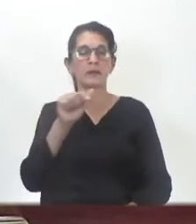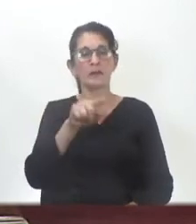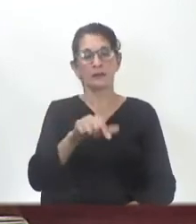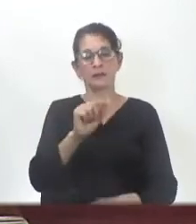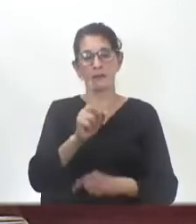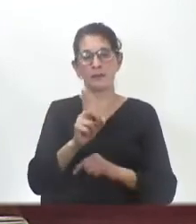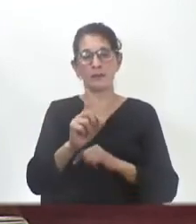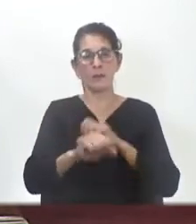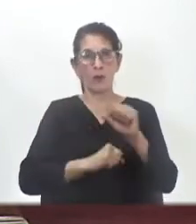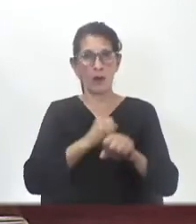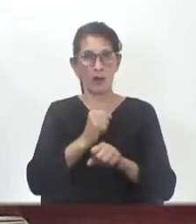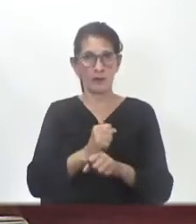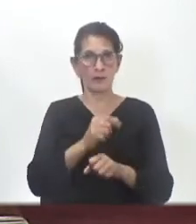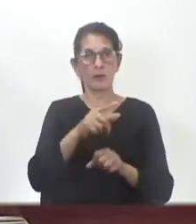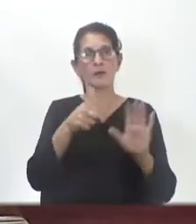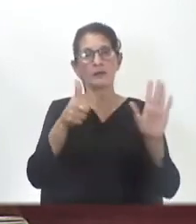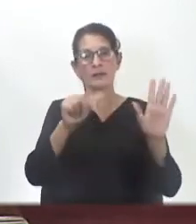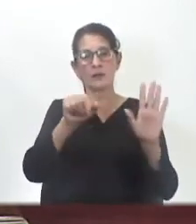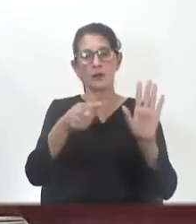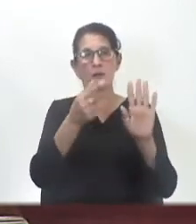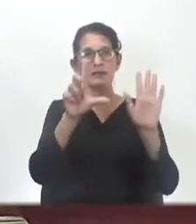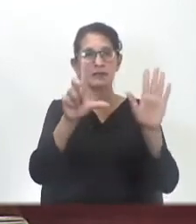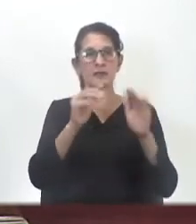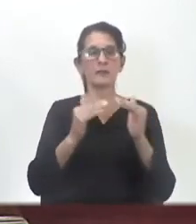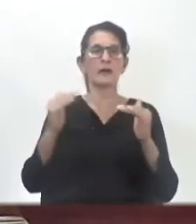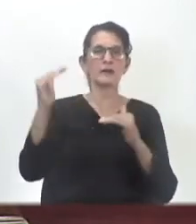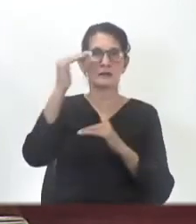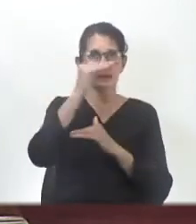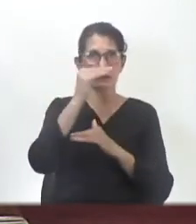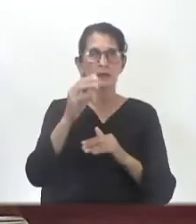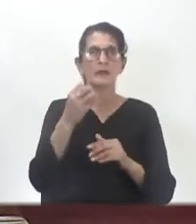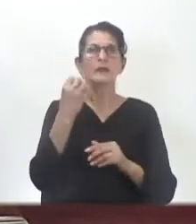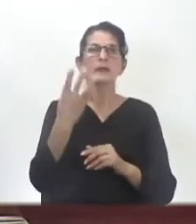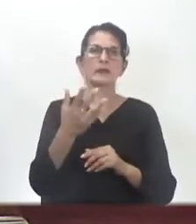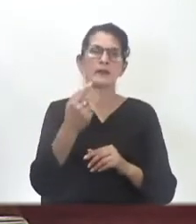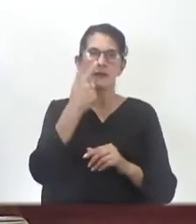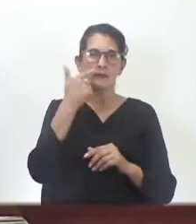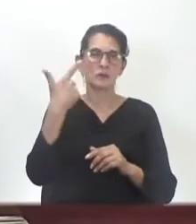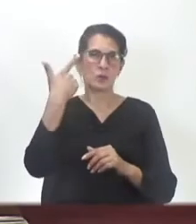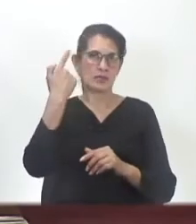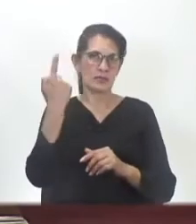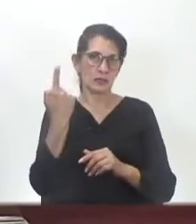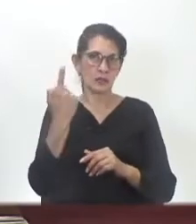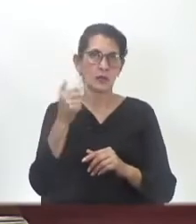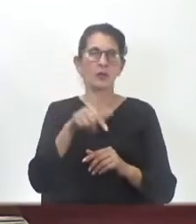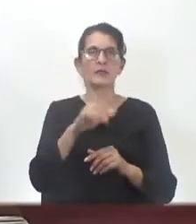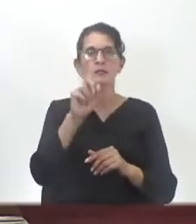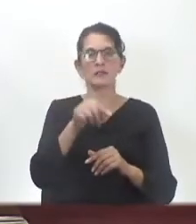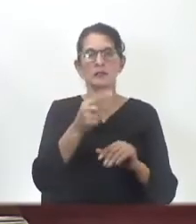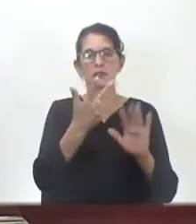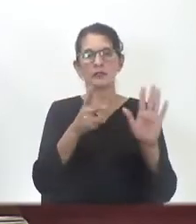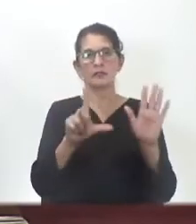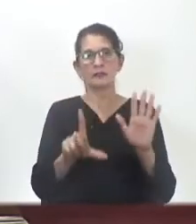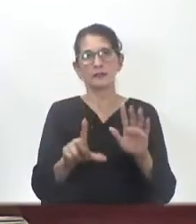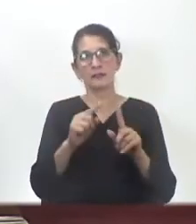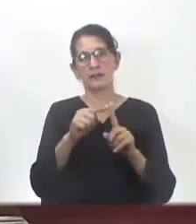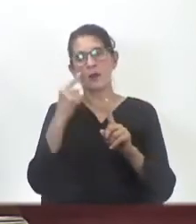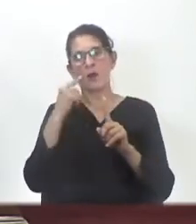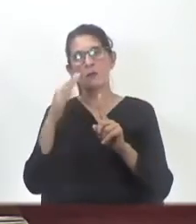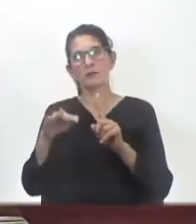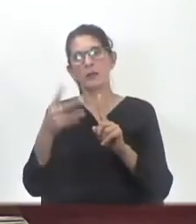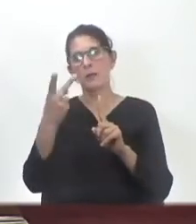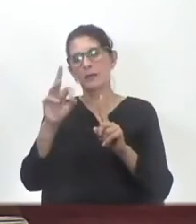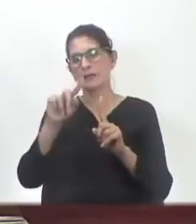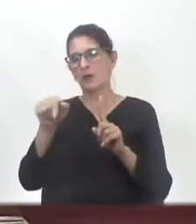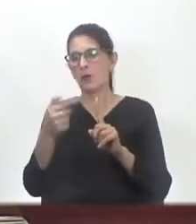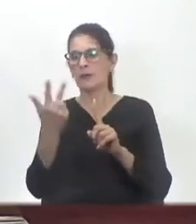la tasa de suicidios fue de 6,7 veces más alta que la tasa nacional de suicidios, de 137,100.000 comparado contra